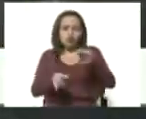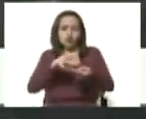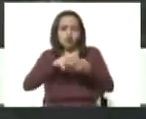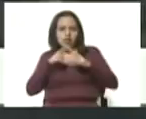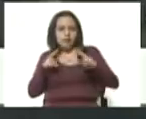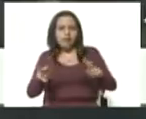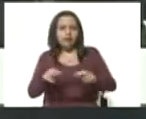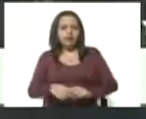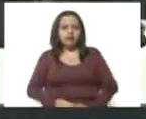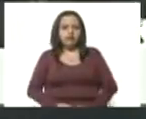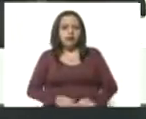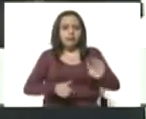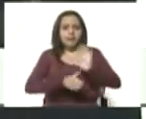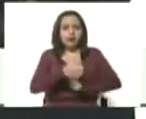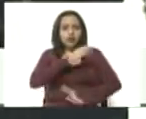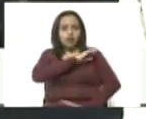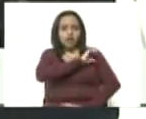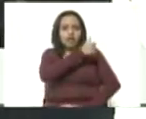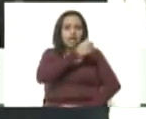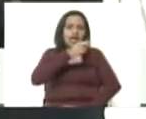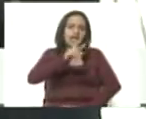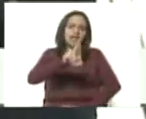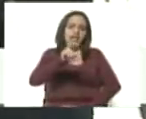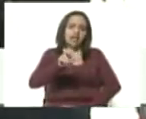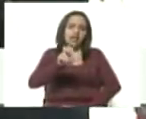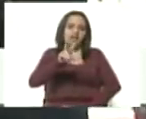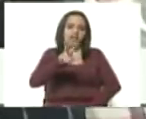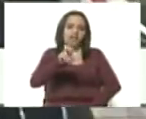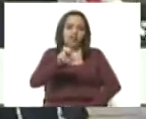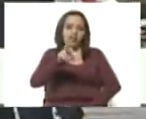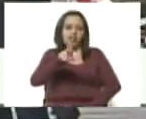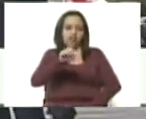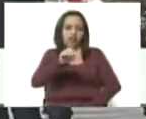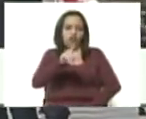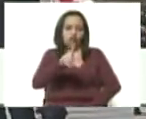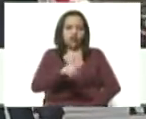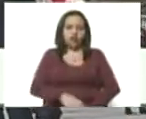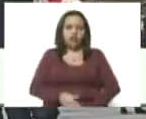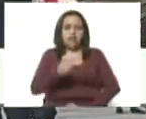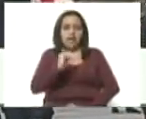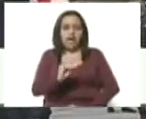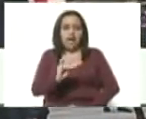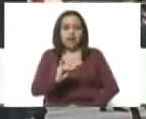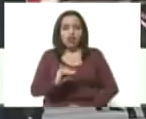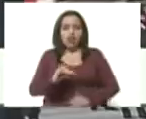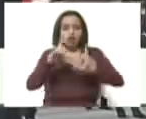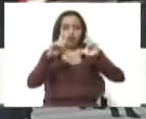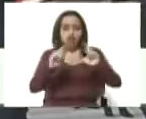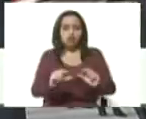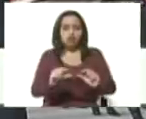Paz, Mayor General Néstor Luis Reverol, que la incidencia delictiva en el país ha bajado en un